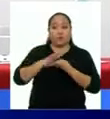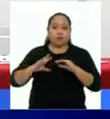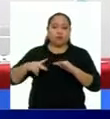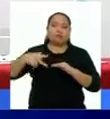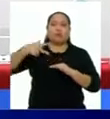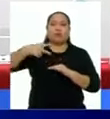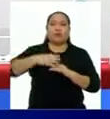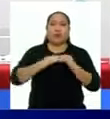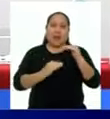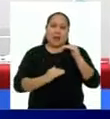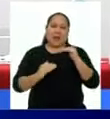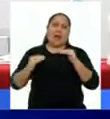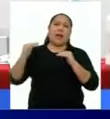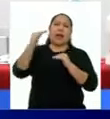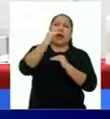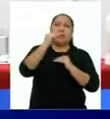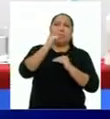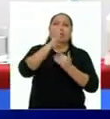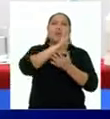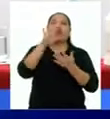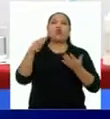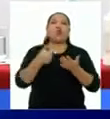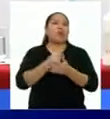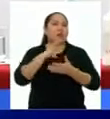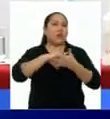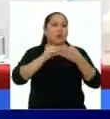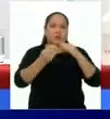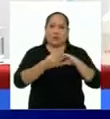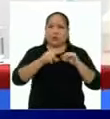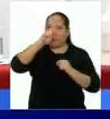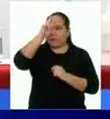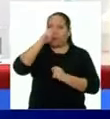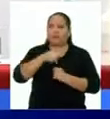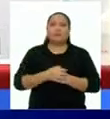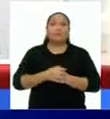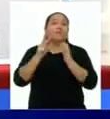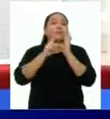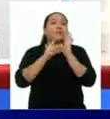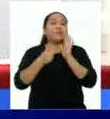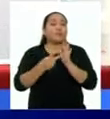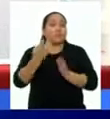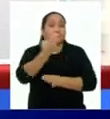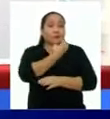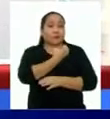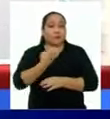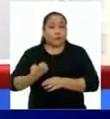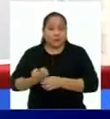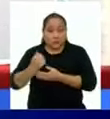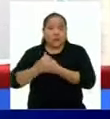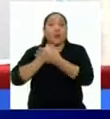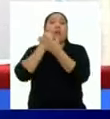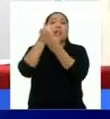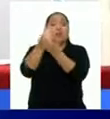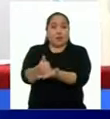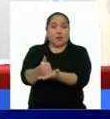volumen más grande de la historia peruana. O sea que el Estado está